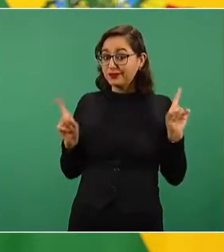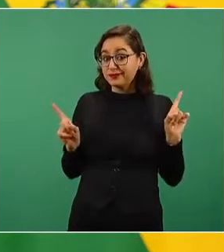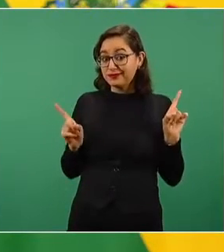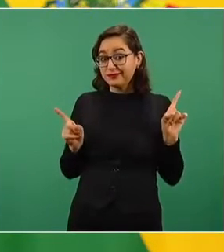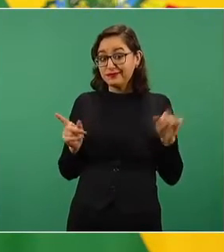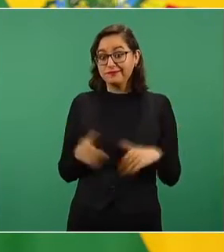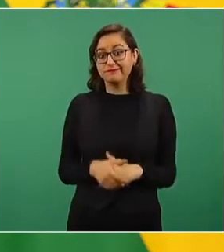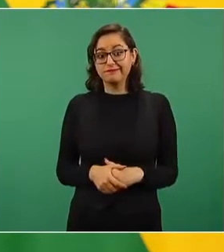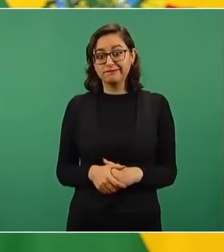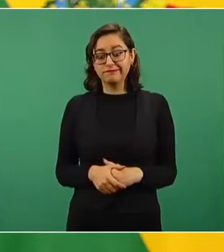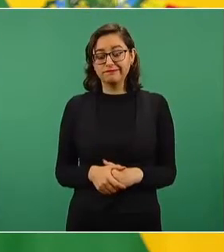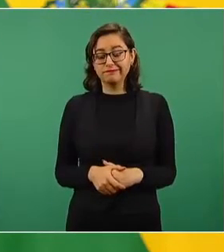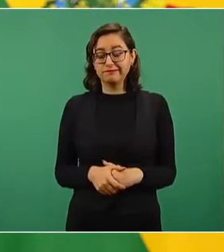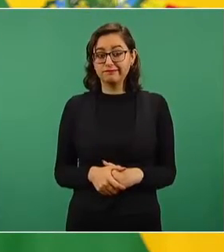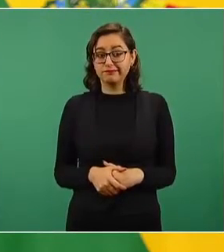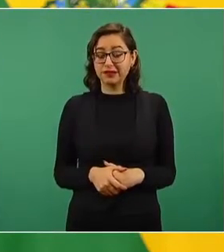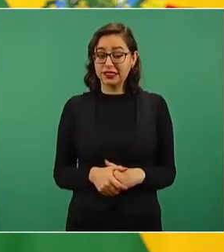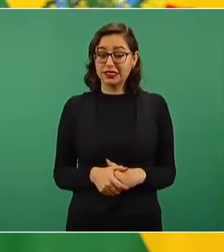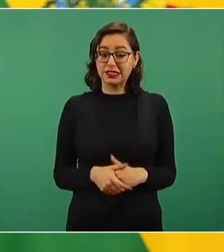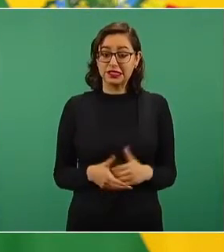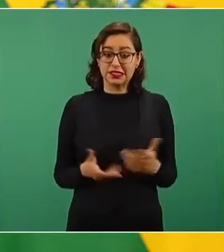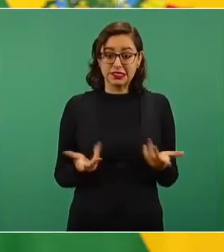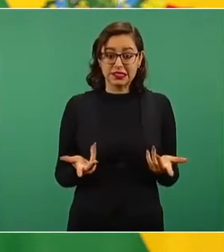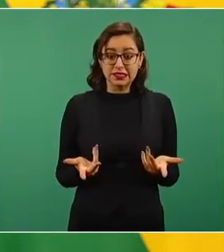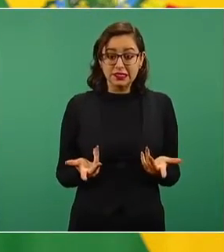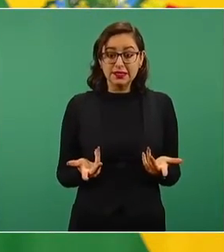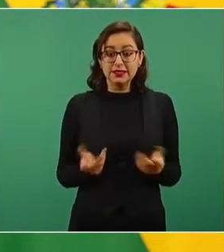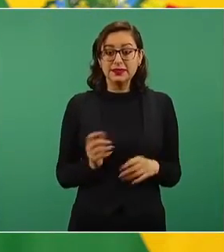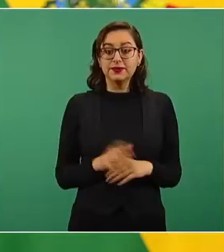También en esto, miren,